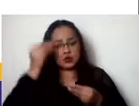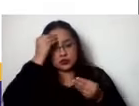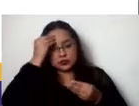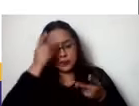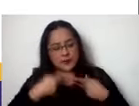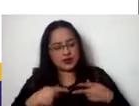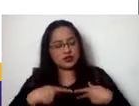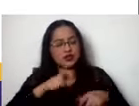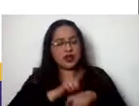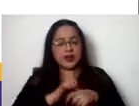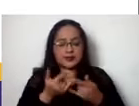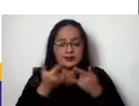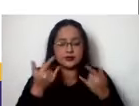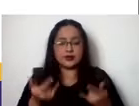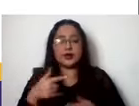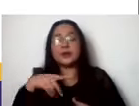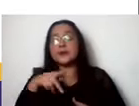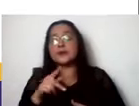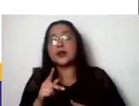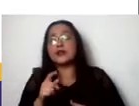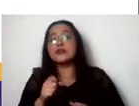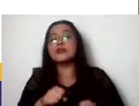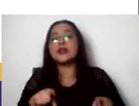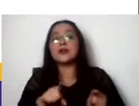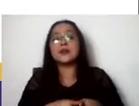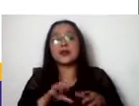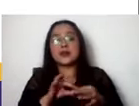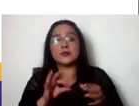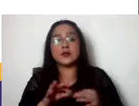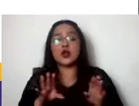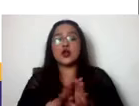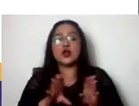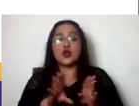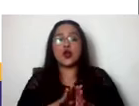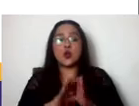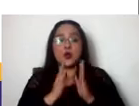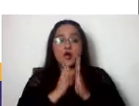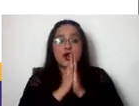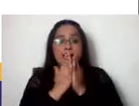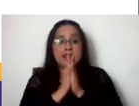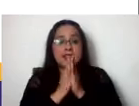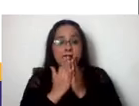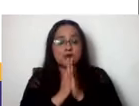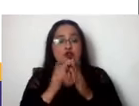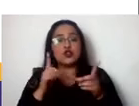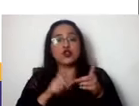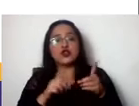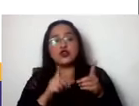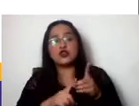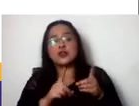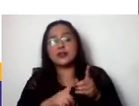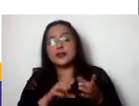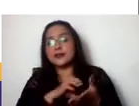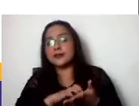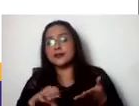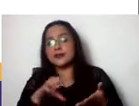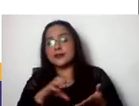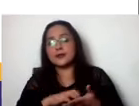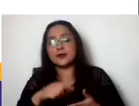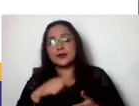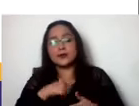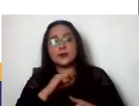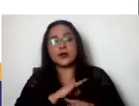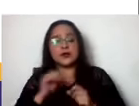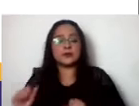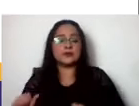personales, pero sobre todo también nos dicen dónde podemos bajar el libro, ¿no? Entonces, les quiero compartir, si me